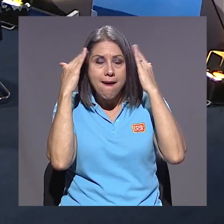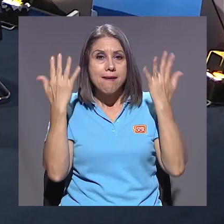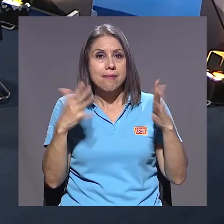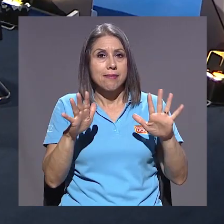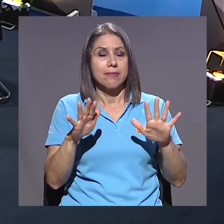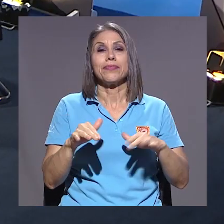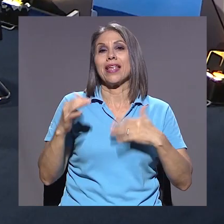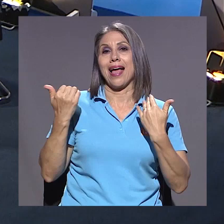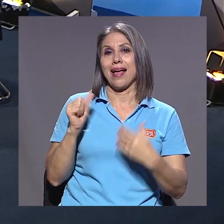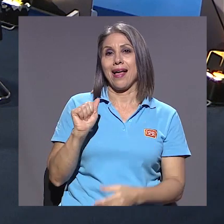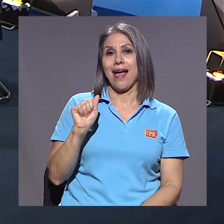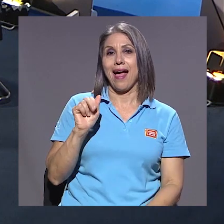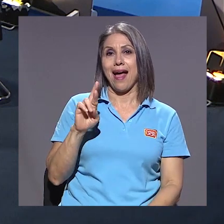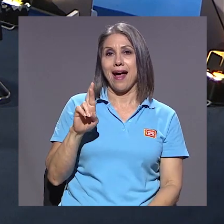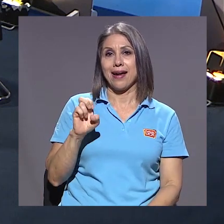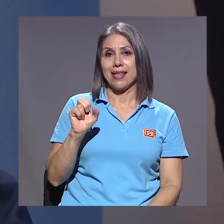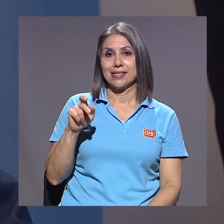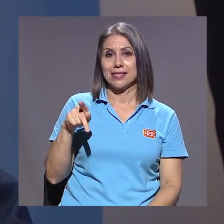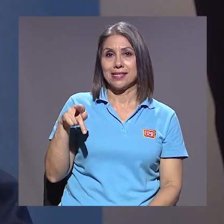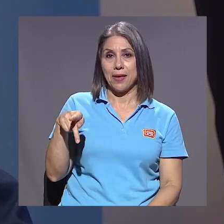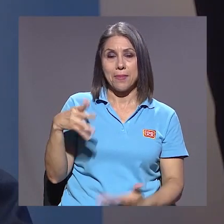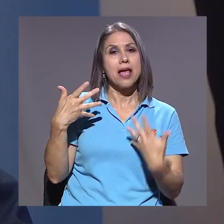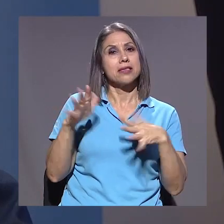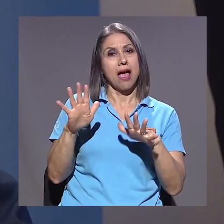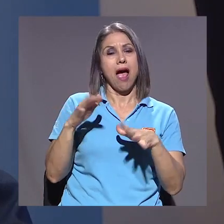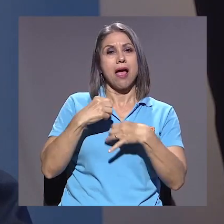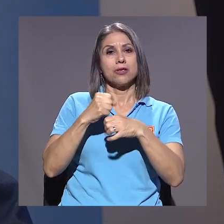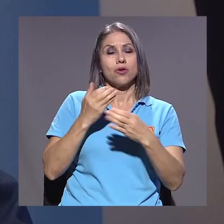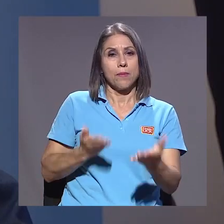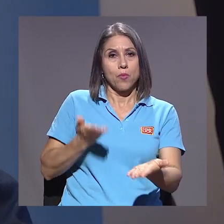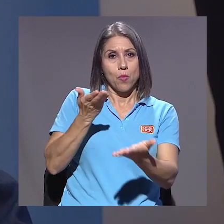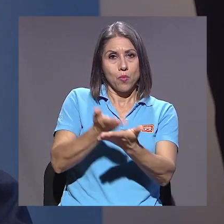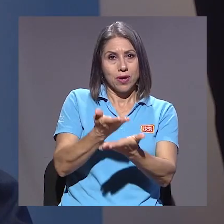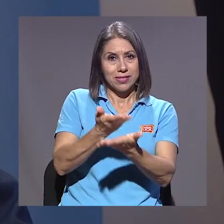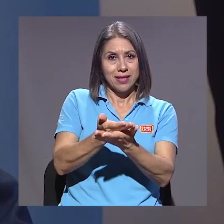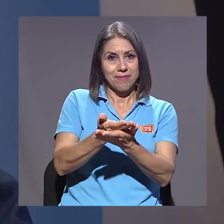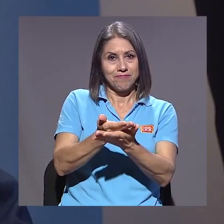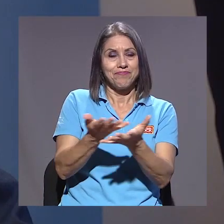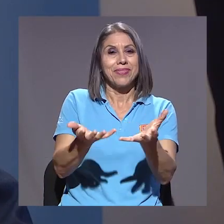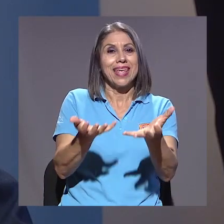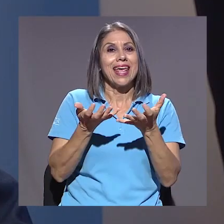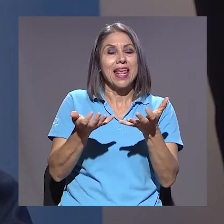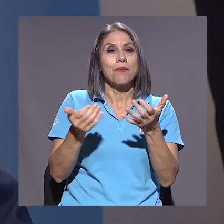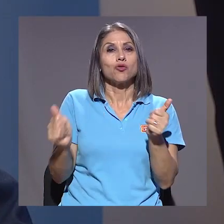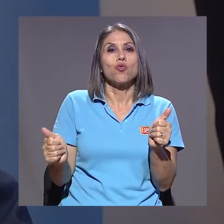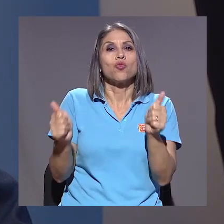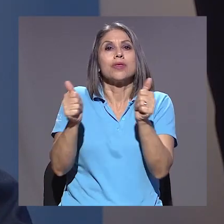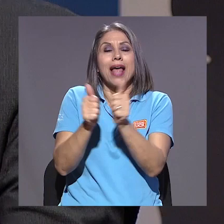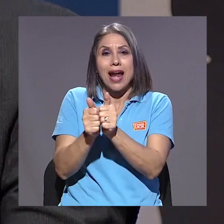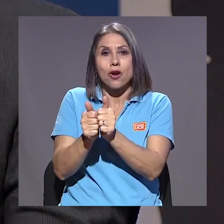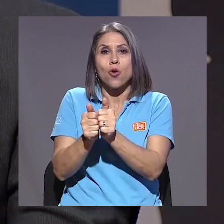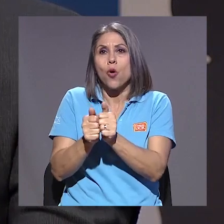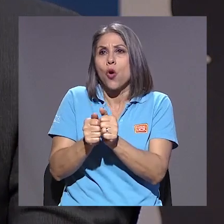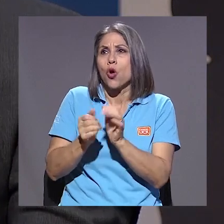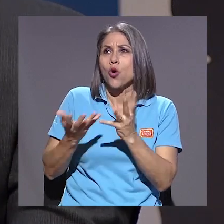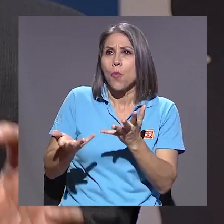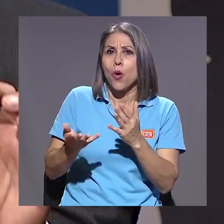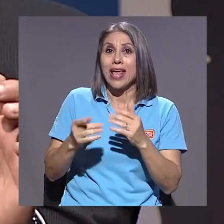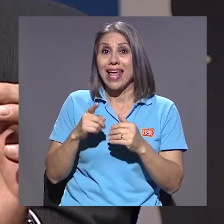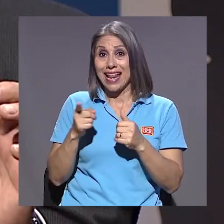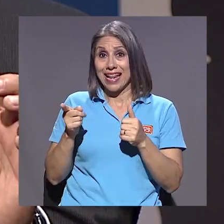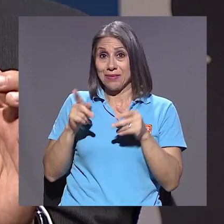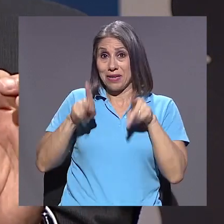la ARECEP ha hecho una propuesta. Queremos juntarlo con la posibilidad de quitar subsidios en los primeros